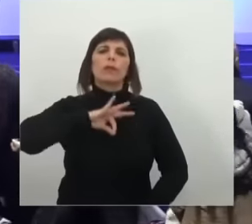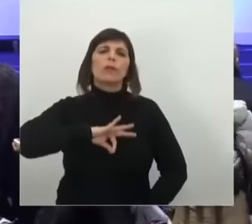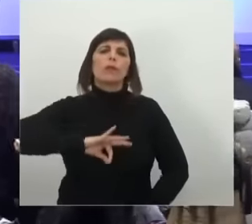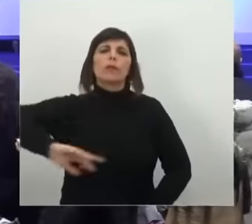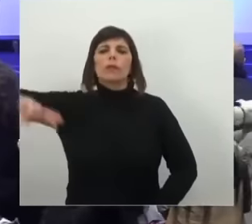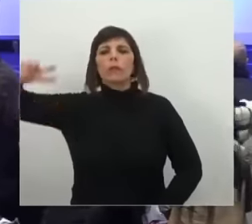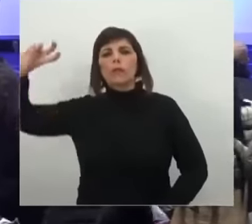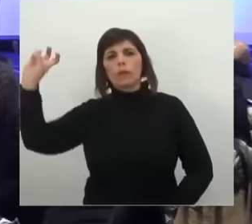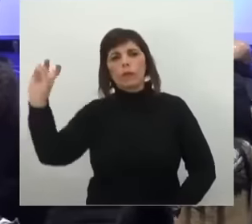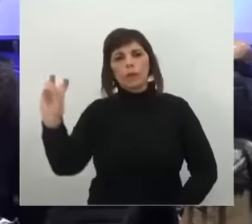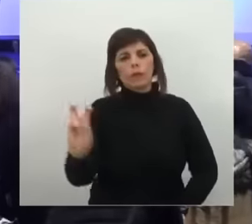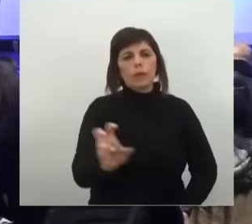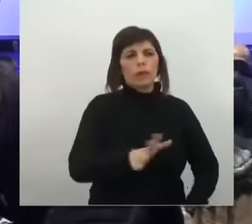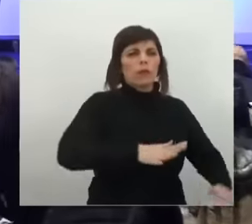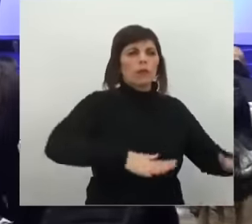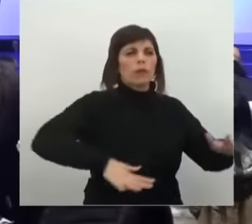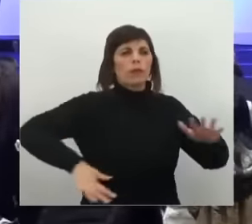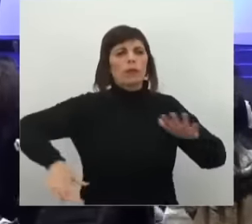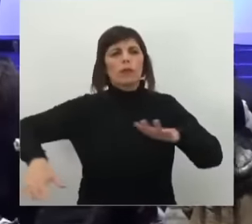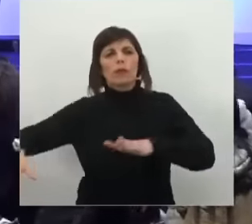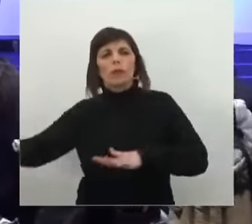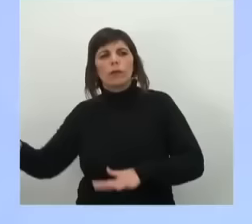tu espíritu